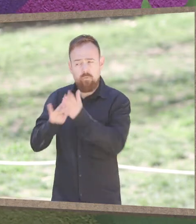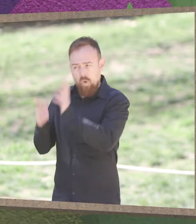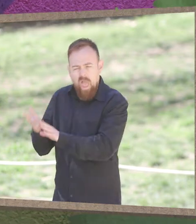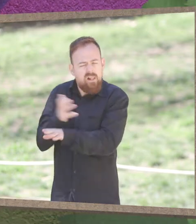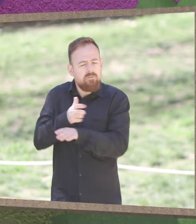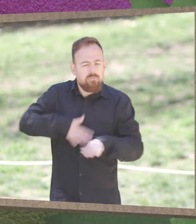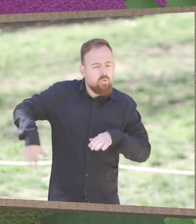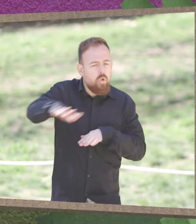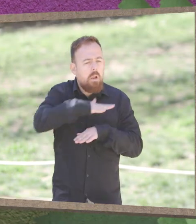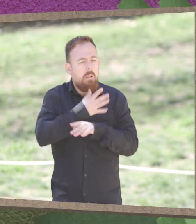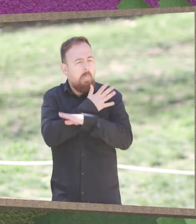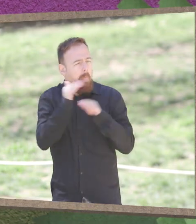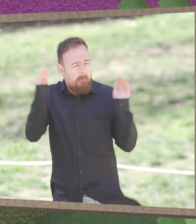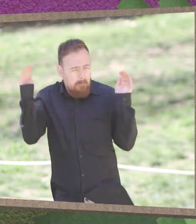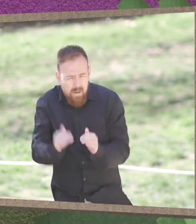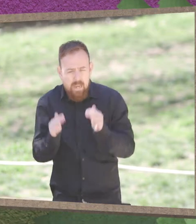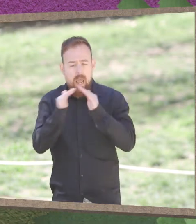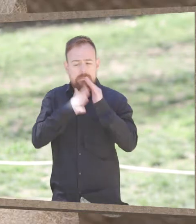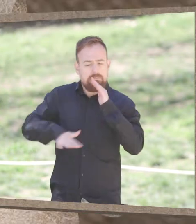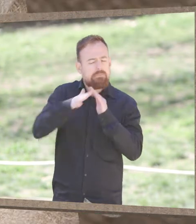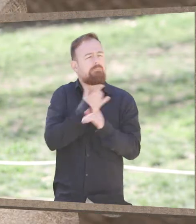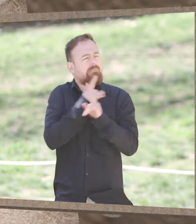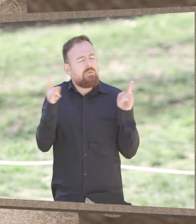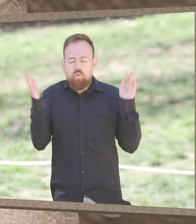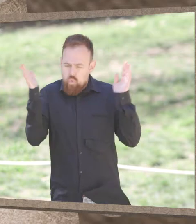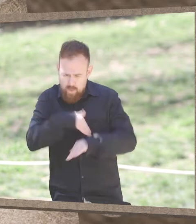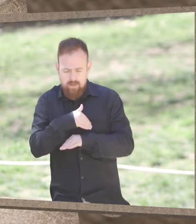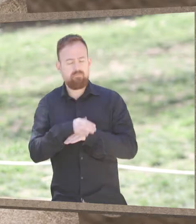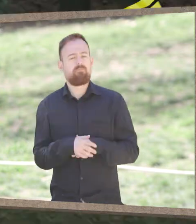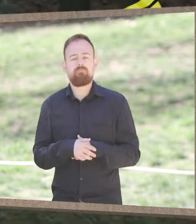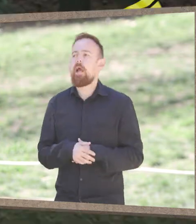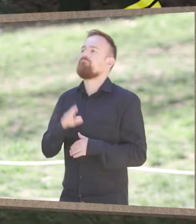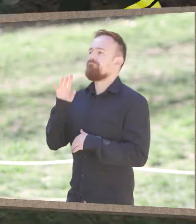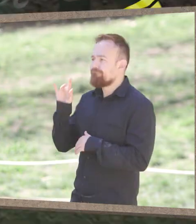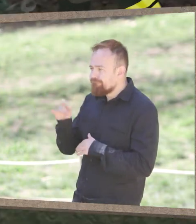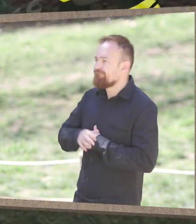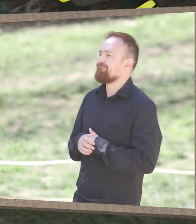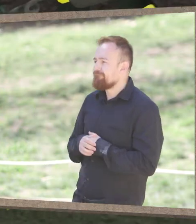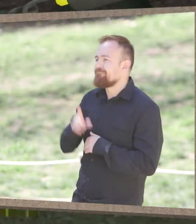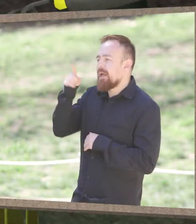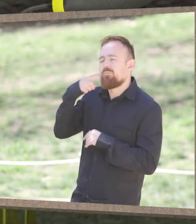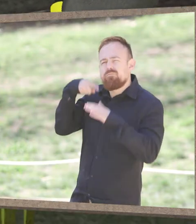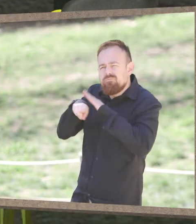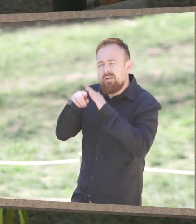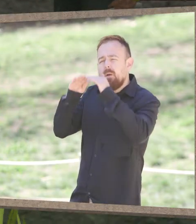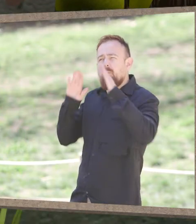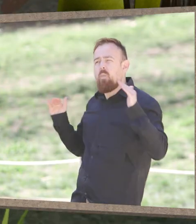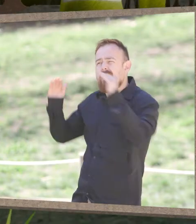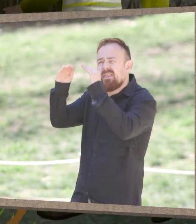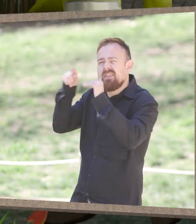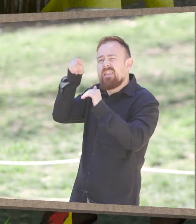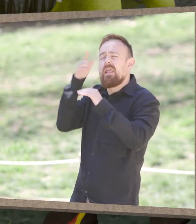casa una zona sin vegetación a su alrededor. ¡Au! Y también es importante gestionar el